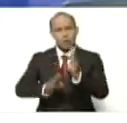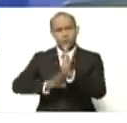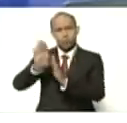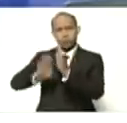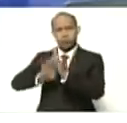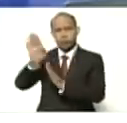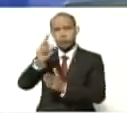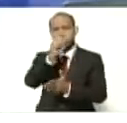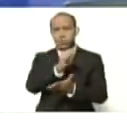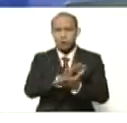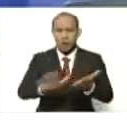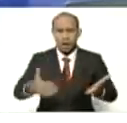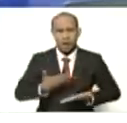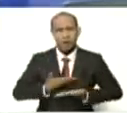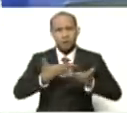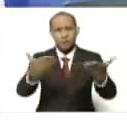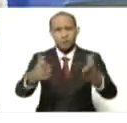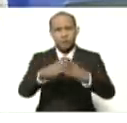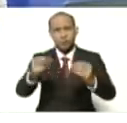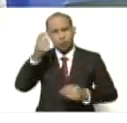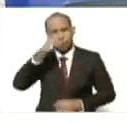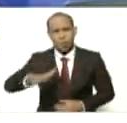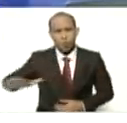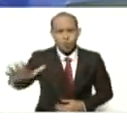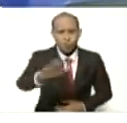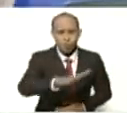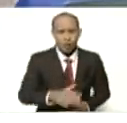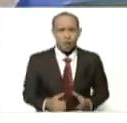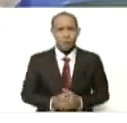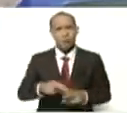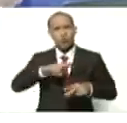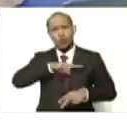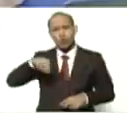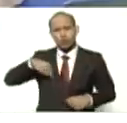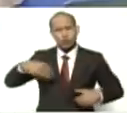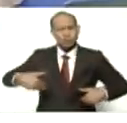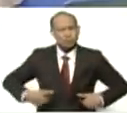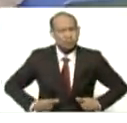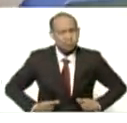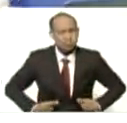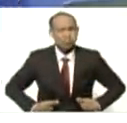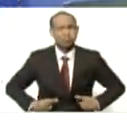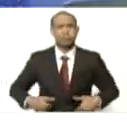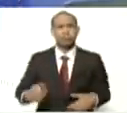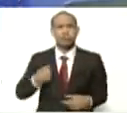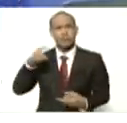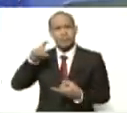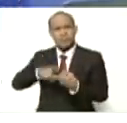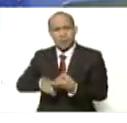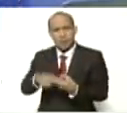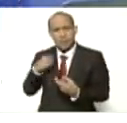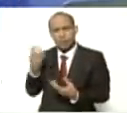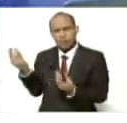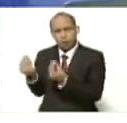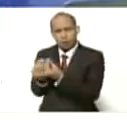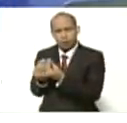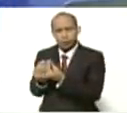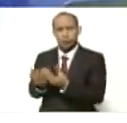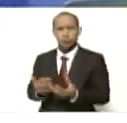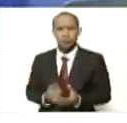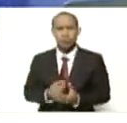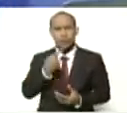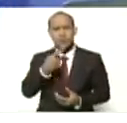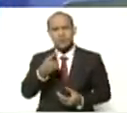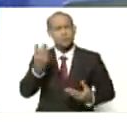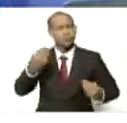garantizando haciendo de tripas corazones como dice silvia mi esposa si lista que te aquí acompañando si